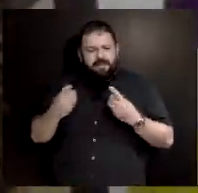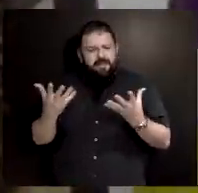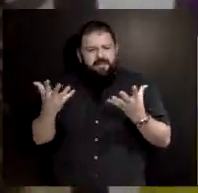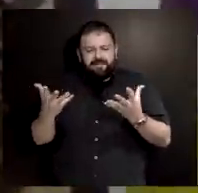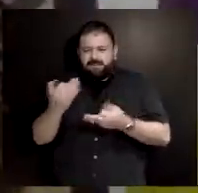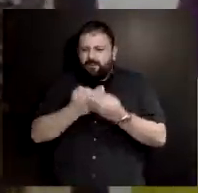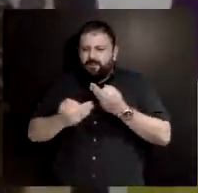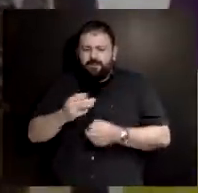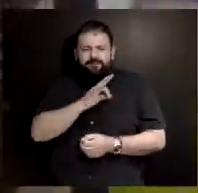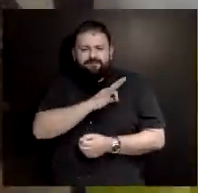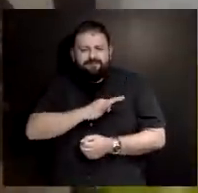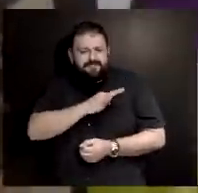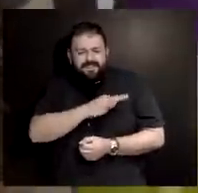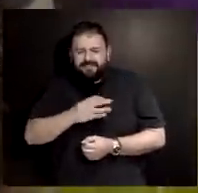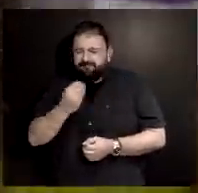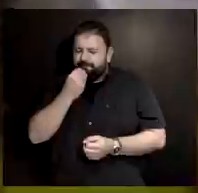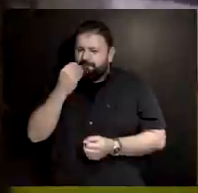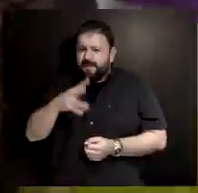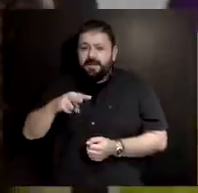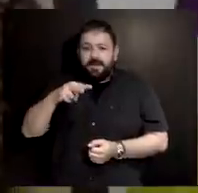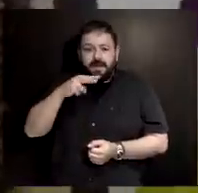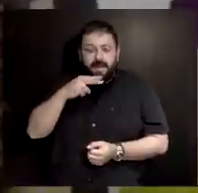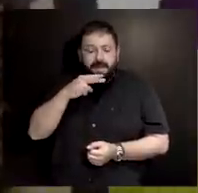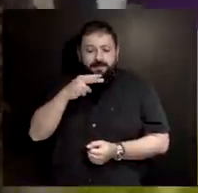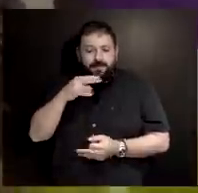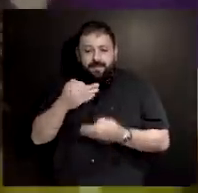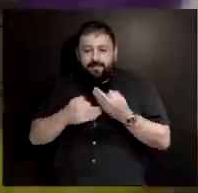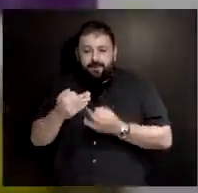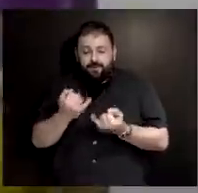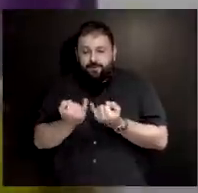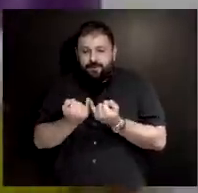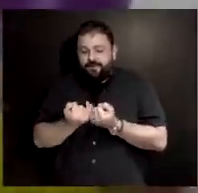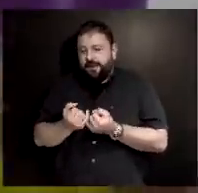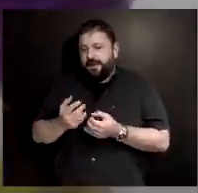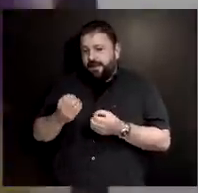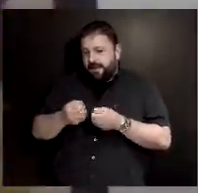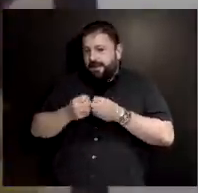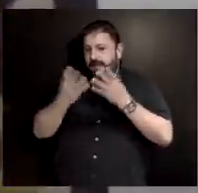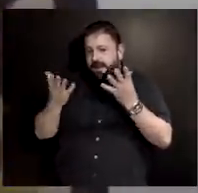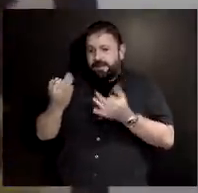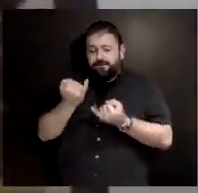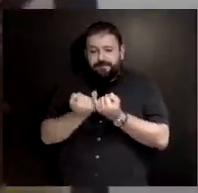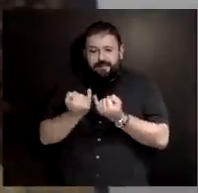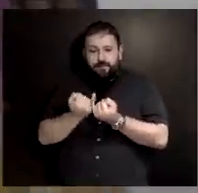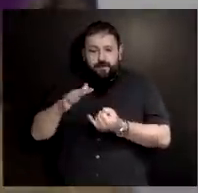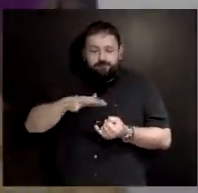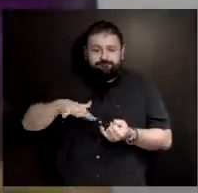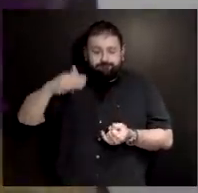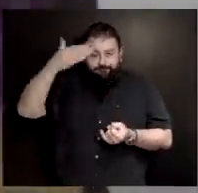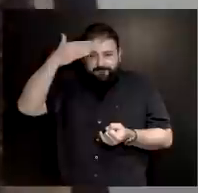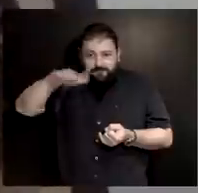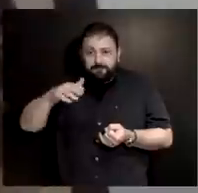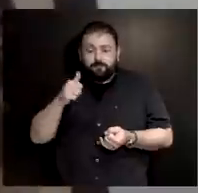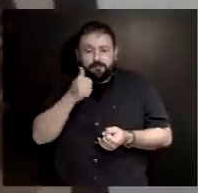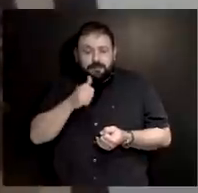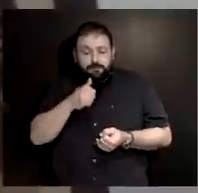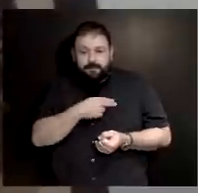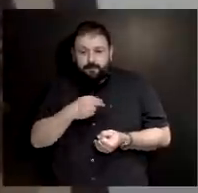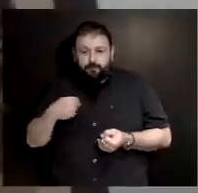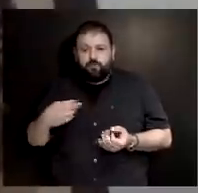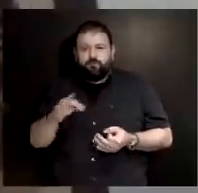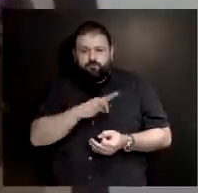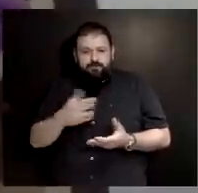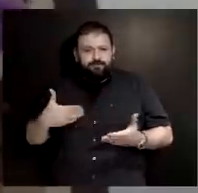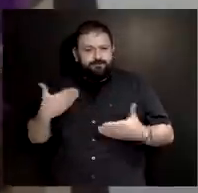una increíble Navidad, independientemente a lo mejor de la festividad que en estos momentos o religión que podamos estar